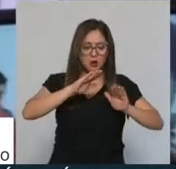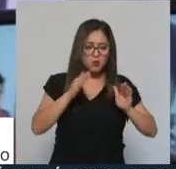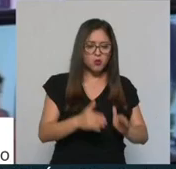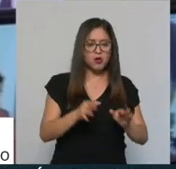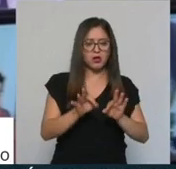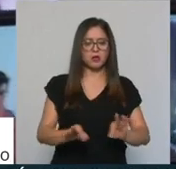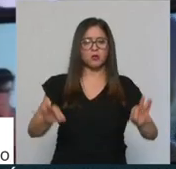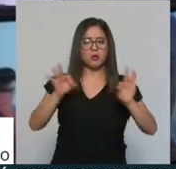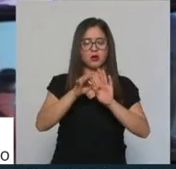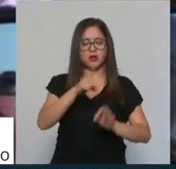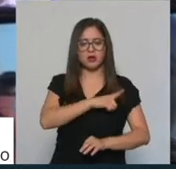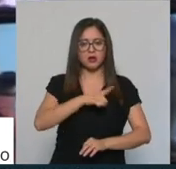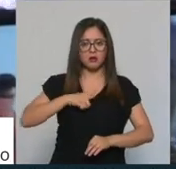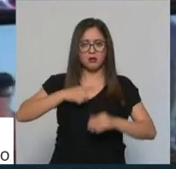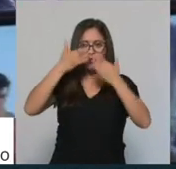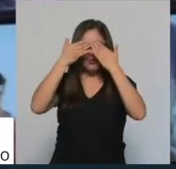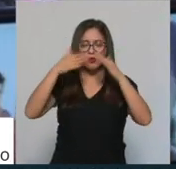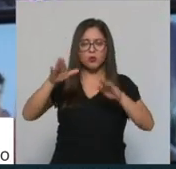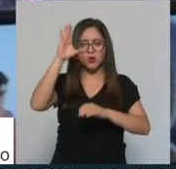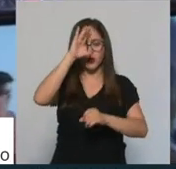ambiental y que,